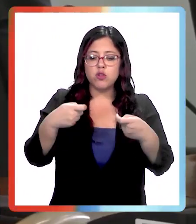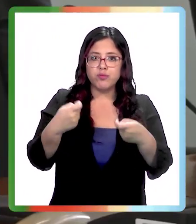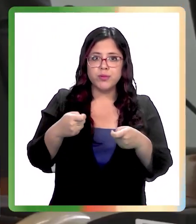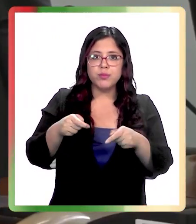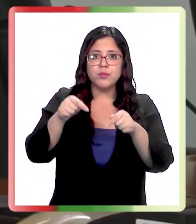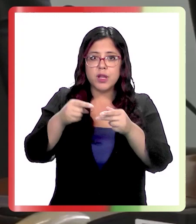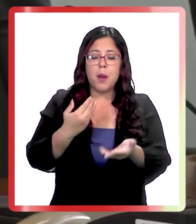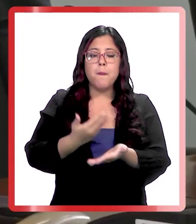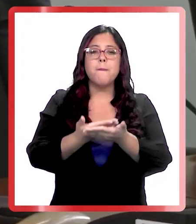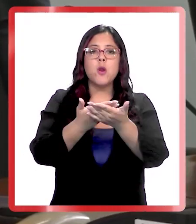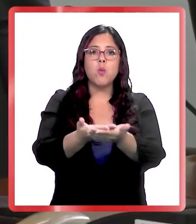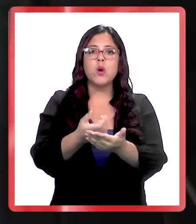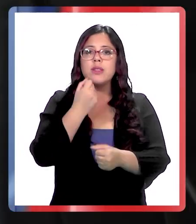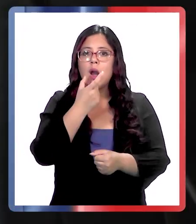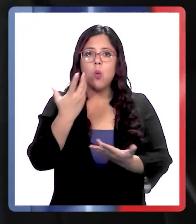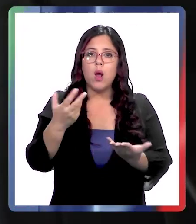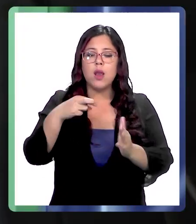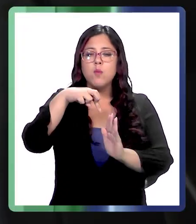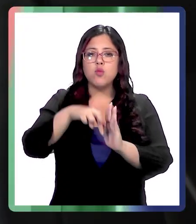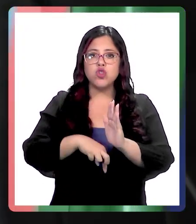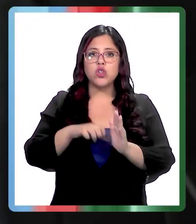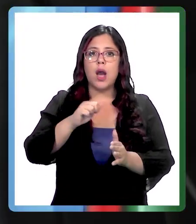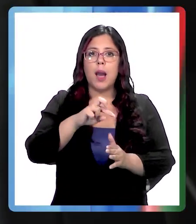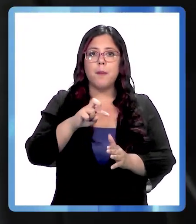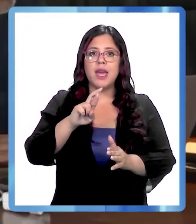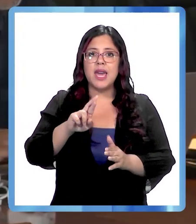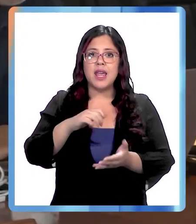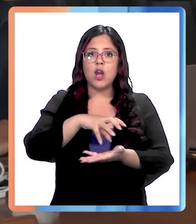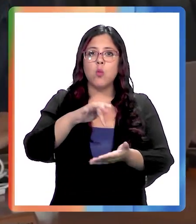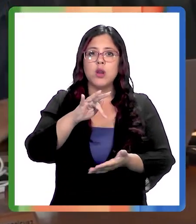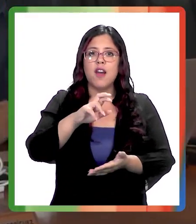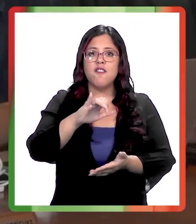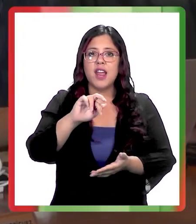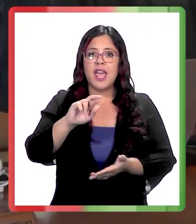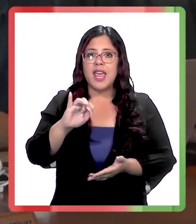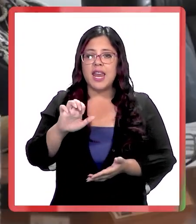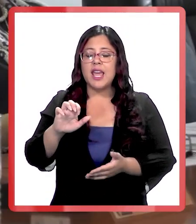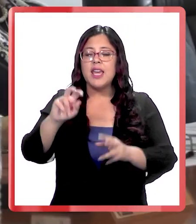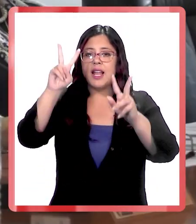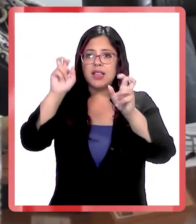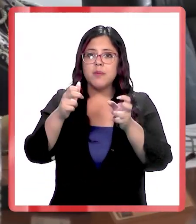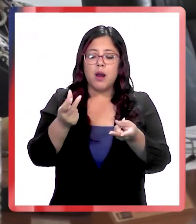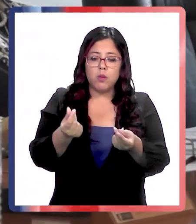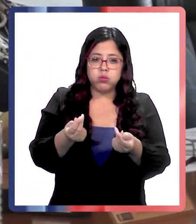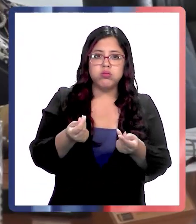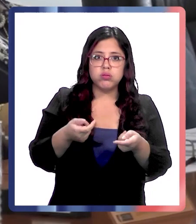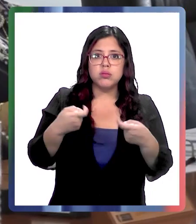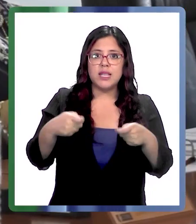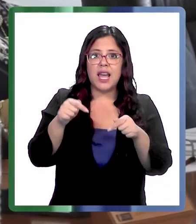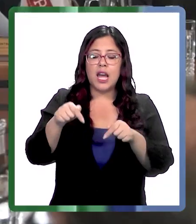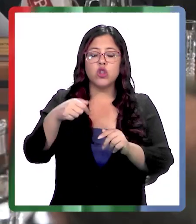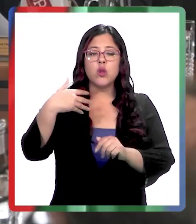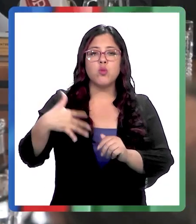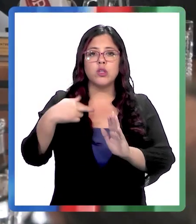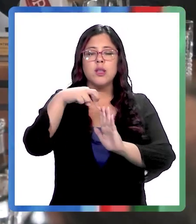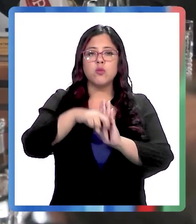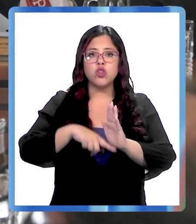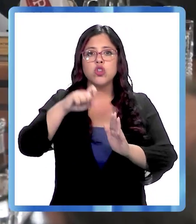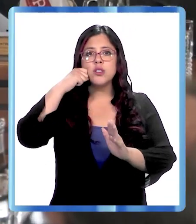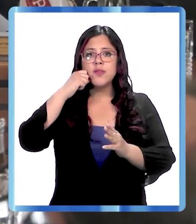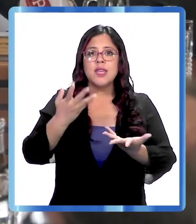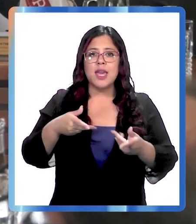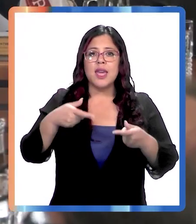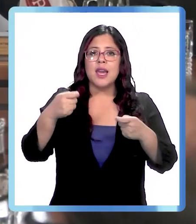Entre estas propuestas, resalta el proyecto de APR en Freire por su alcance y monto de inversión. Este importante proyecto significa